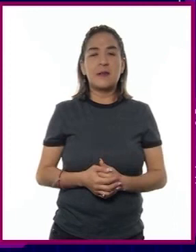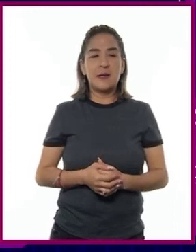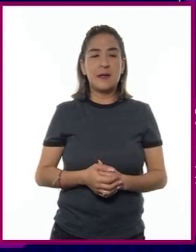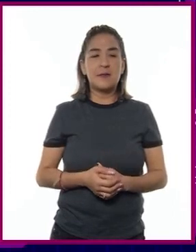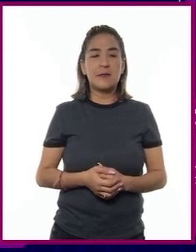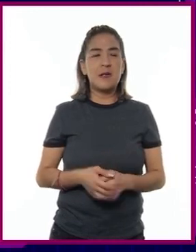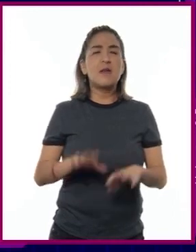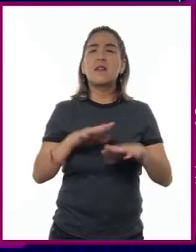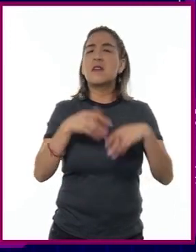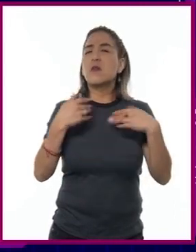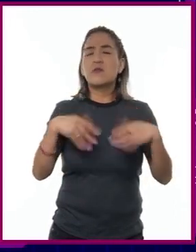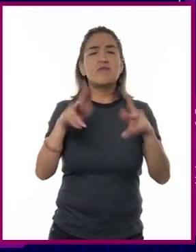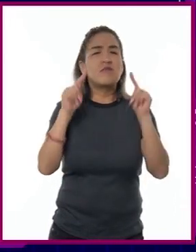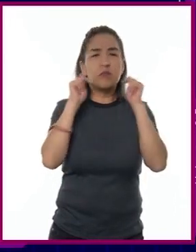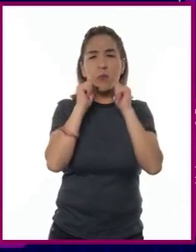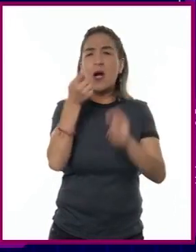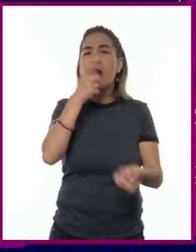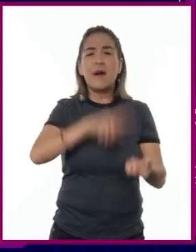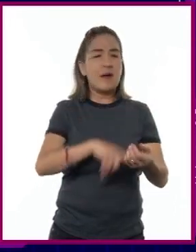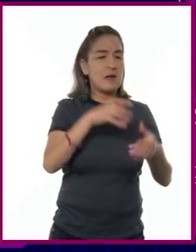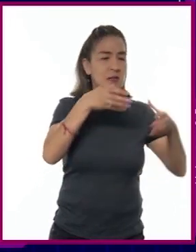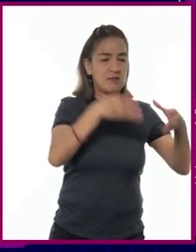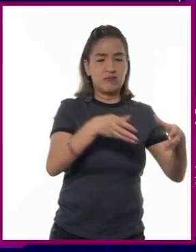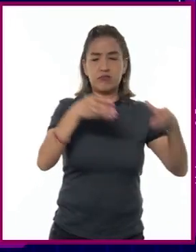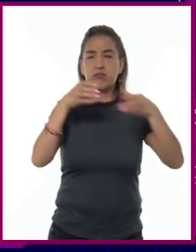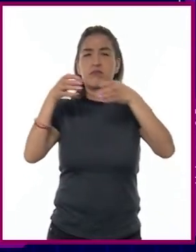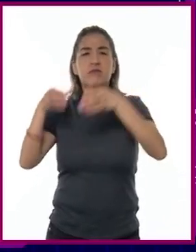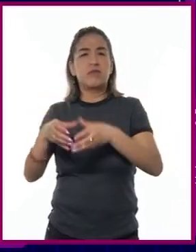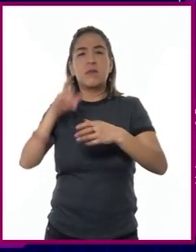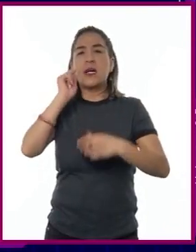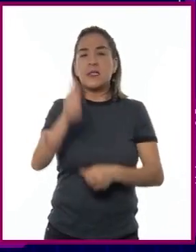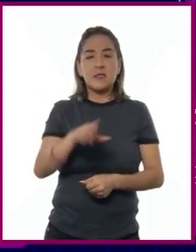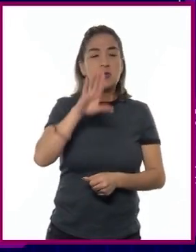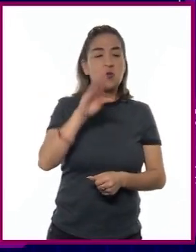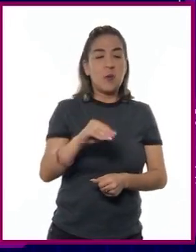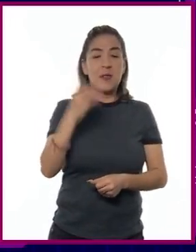ambos recipientes tengan una capacidad de